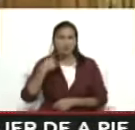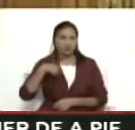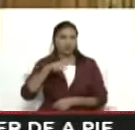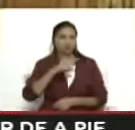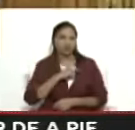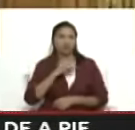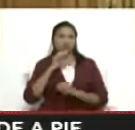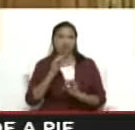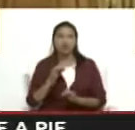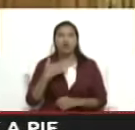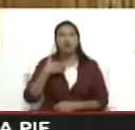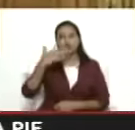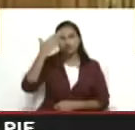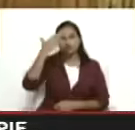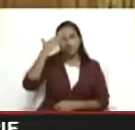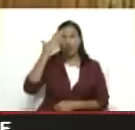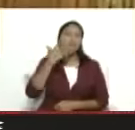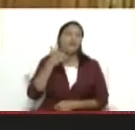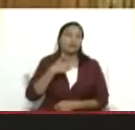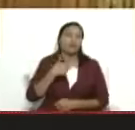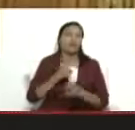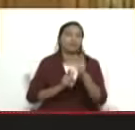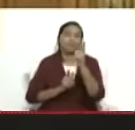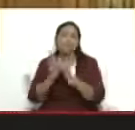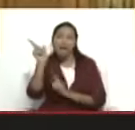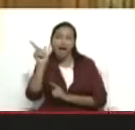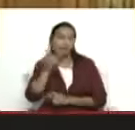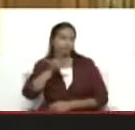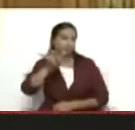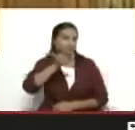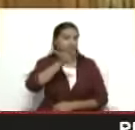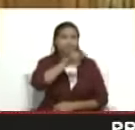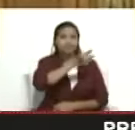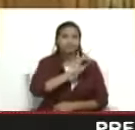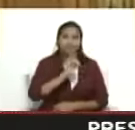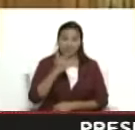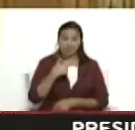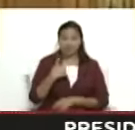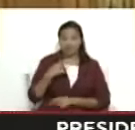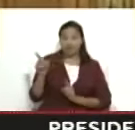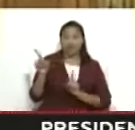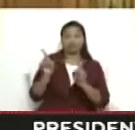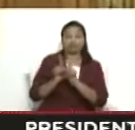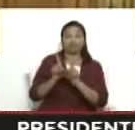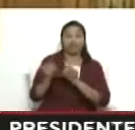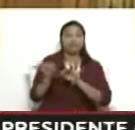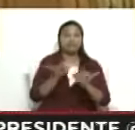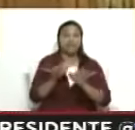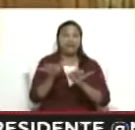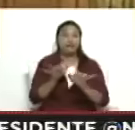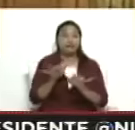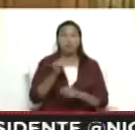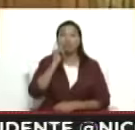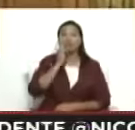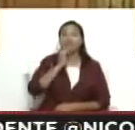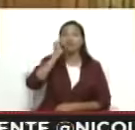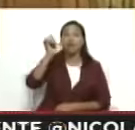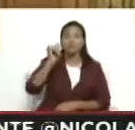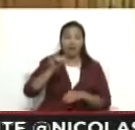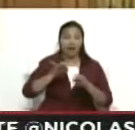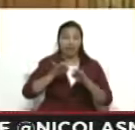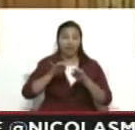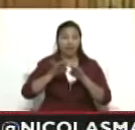yo salía de viaje, por ejemplo, y mi secretaria llamaba al ministro de Interior y